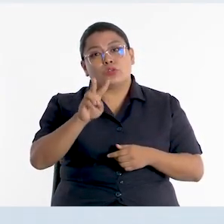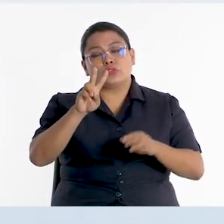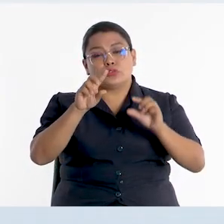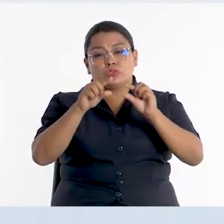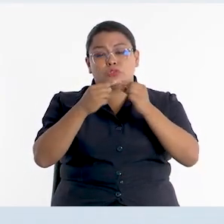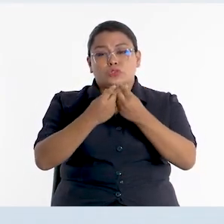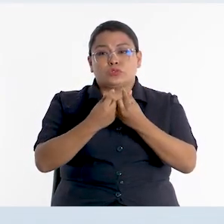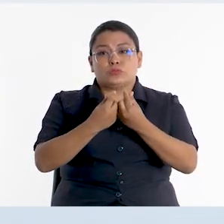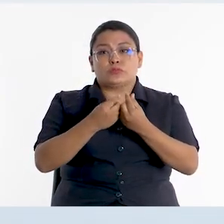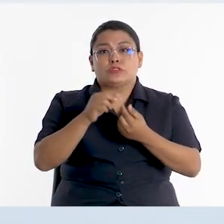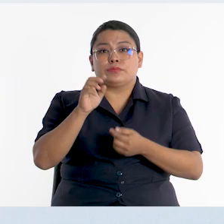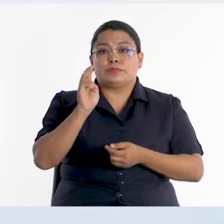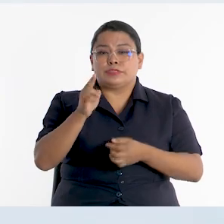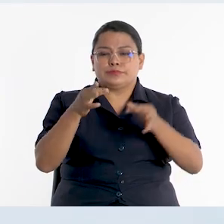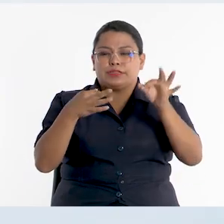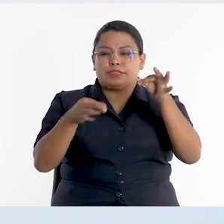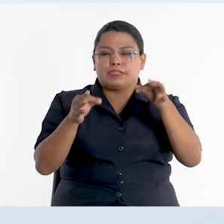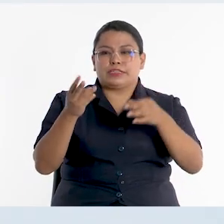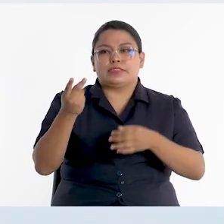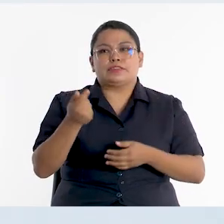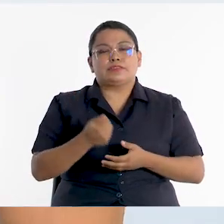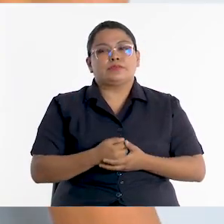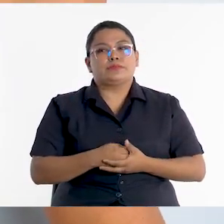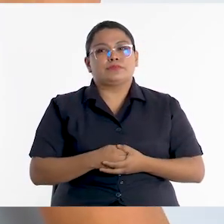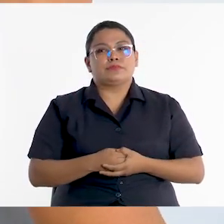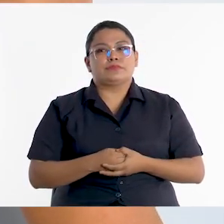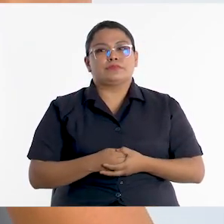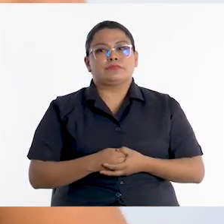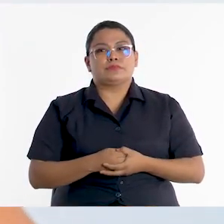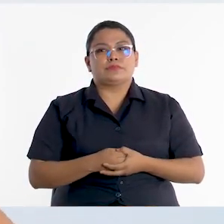2 grupos de estas tarjetas.